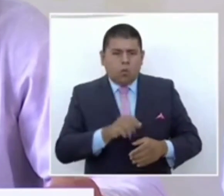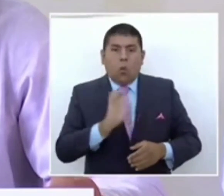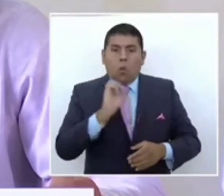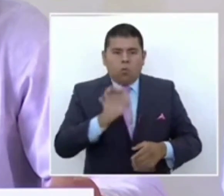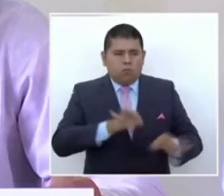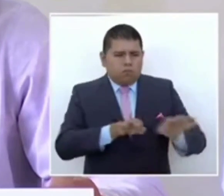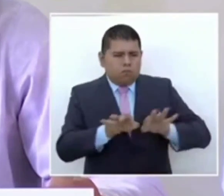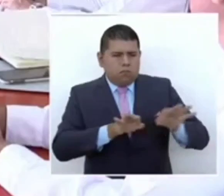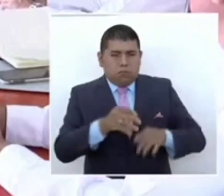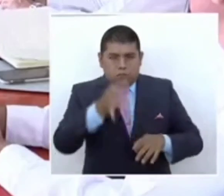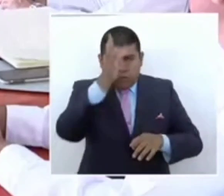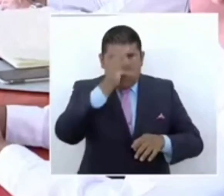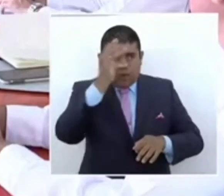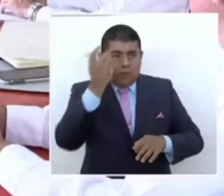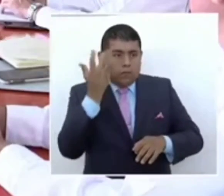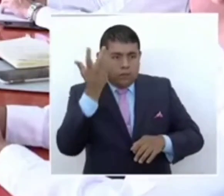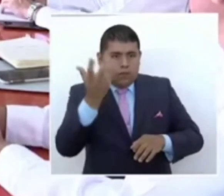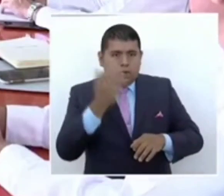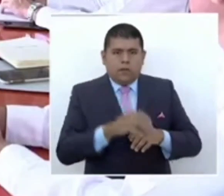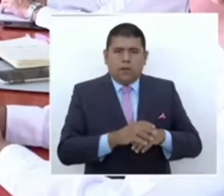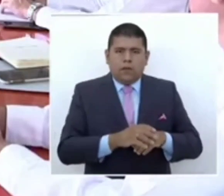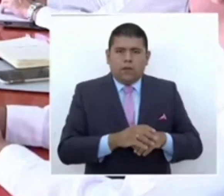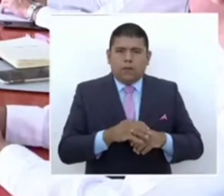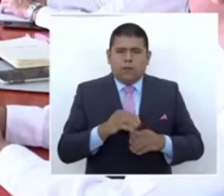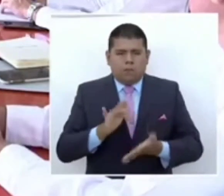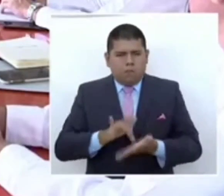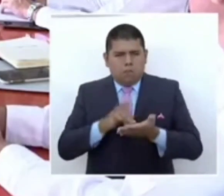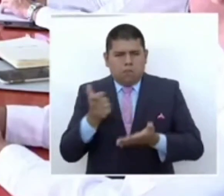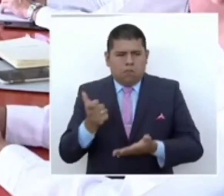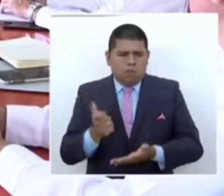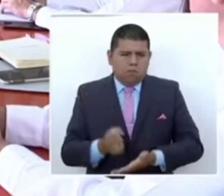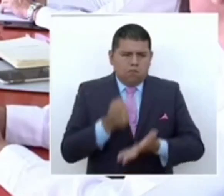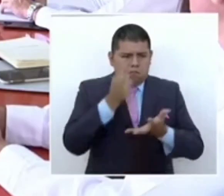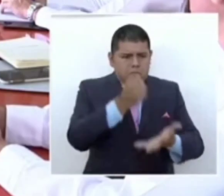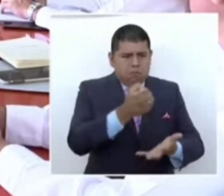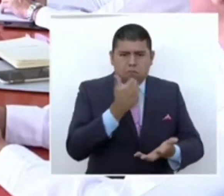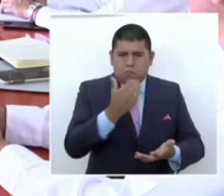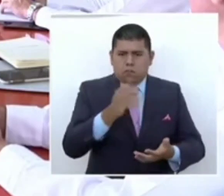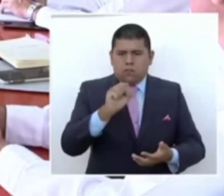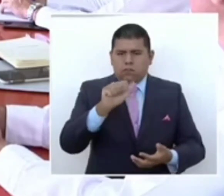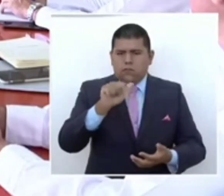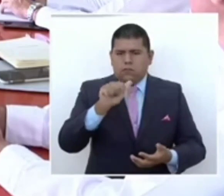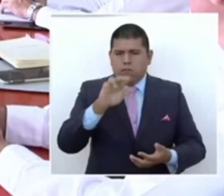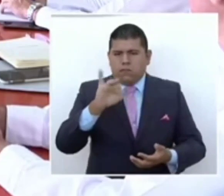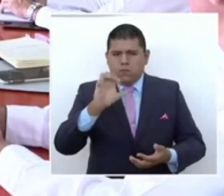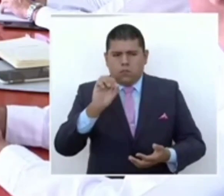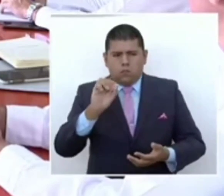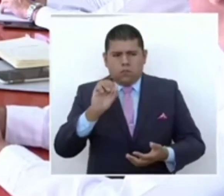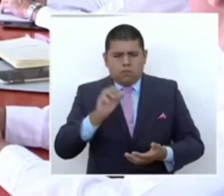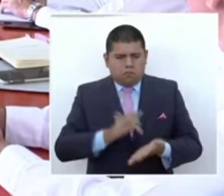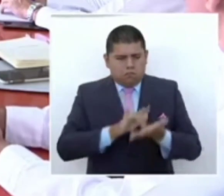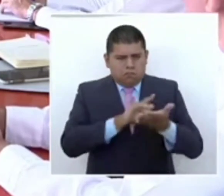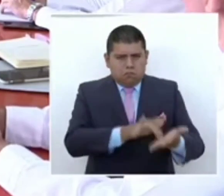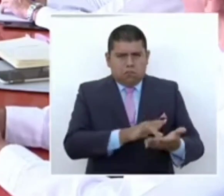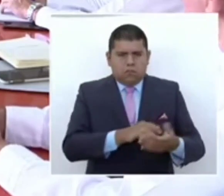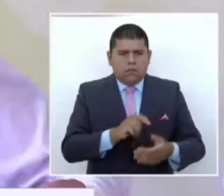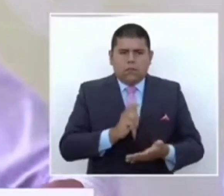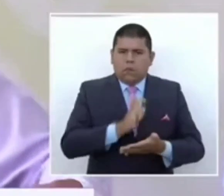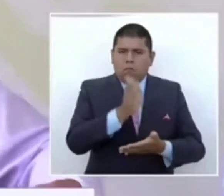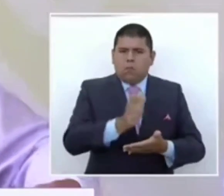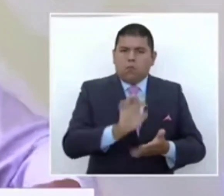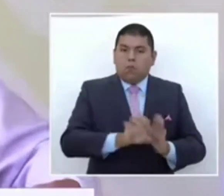trabajando como aprendices van a ganar salario mínimo. Quiere decir que